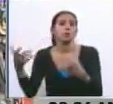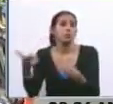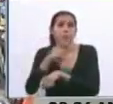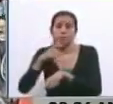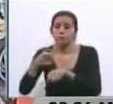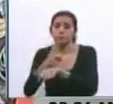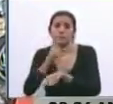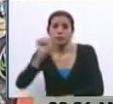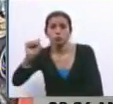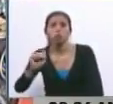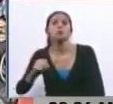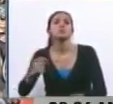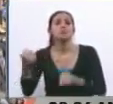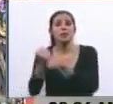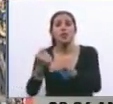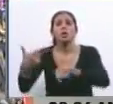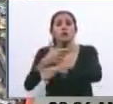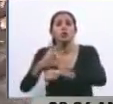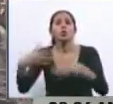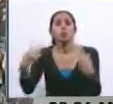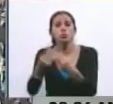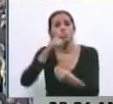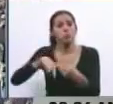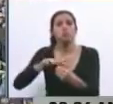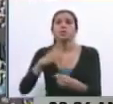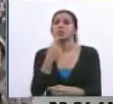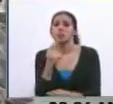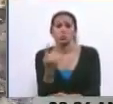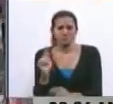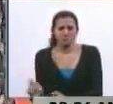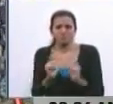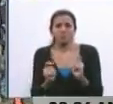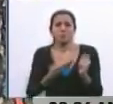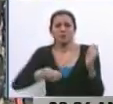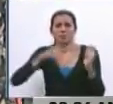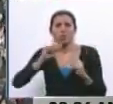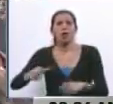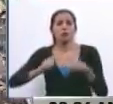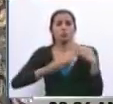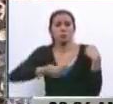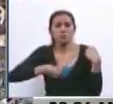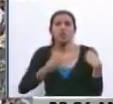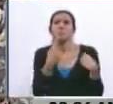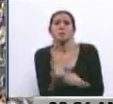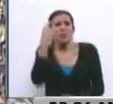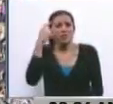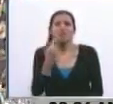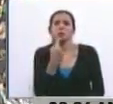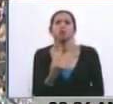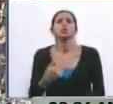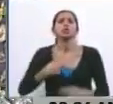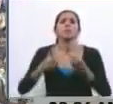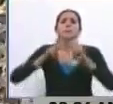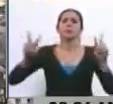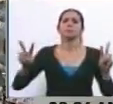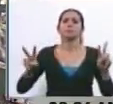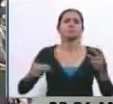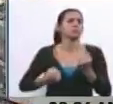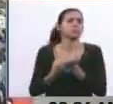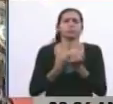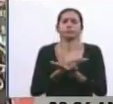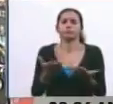su lema y su acción. Desde el primer día dijo, yo soy el presidente de la paz y estamos en paz. Yo soy el presidente